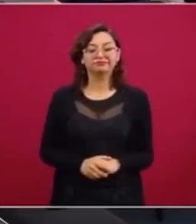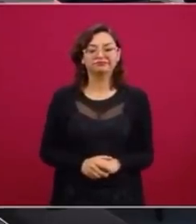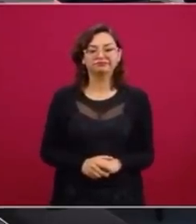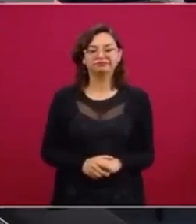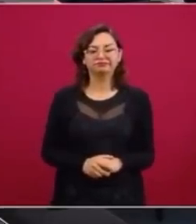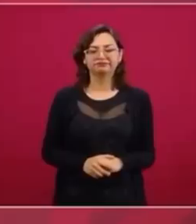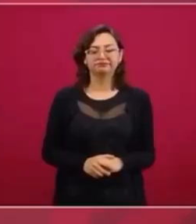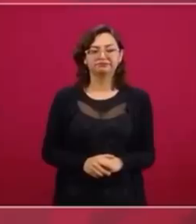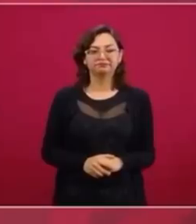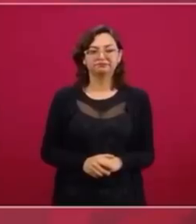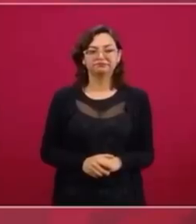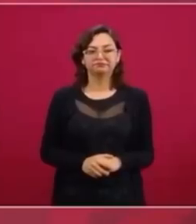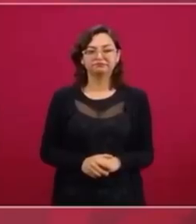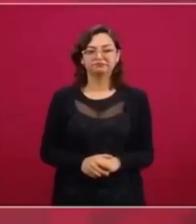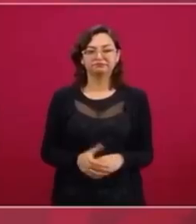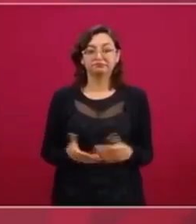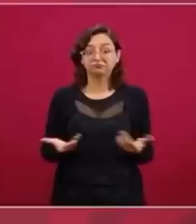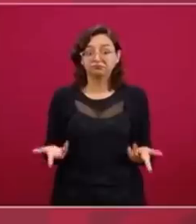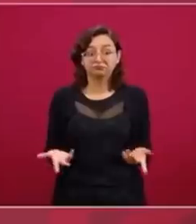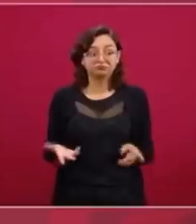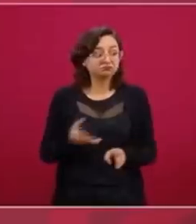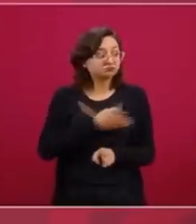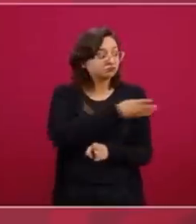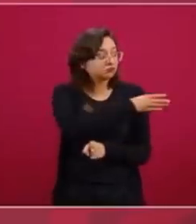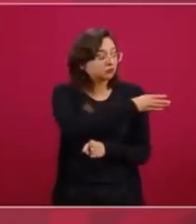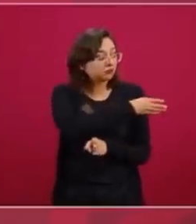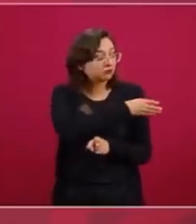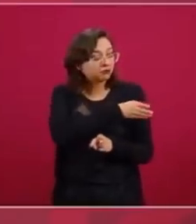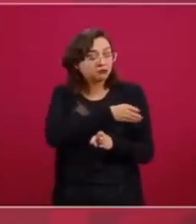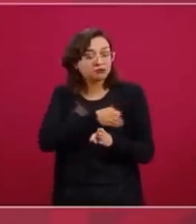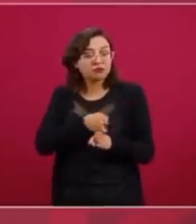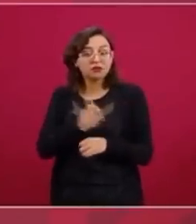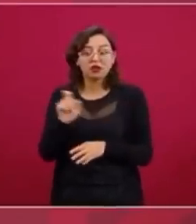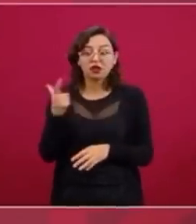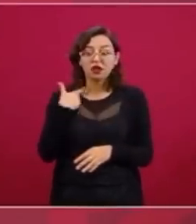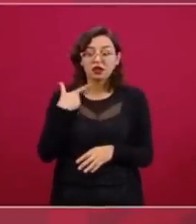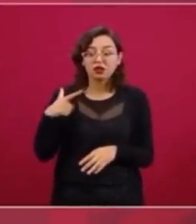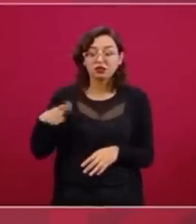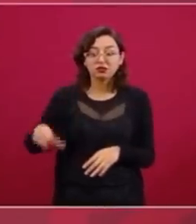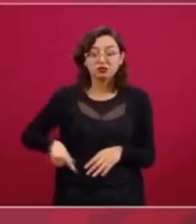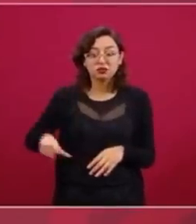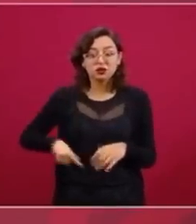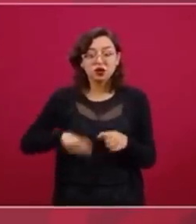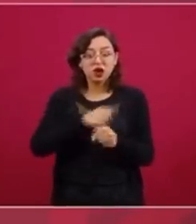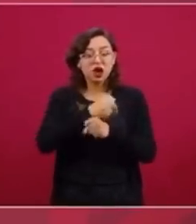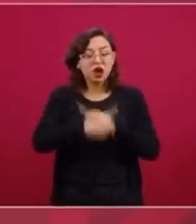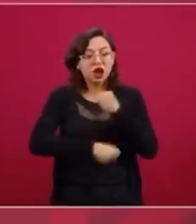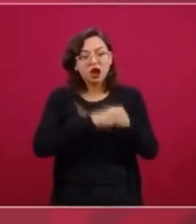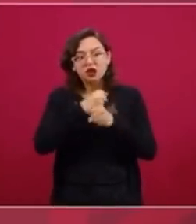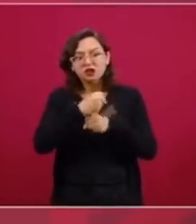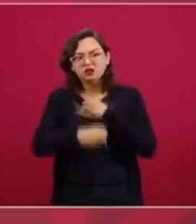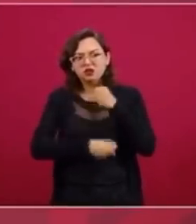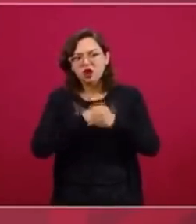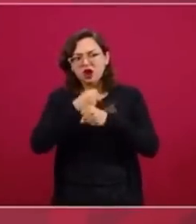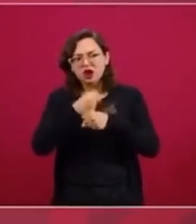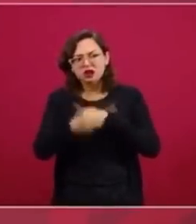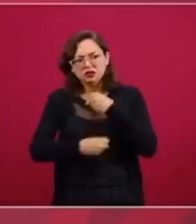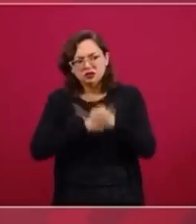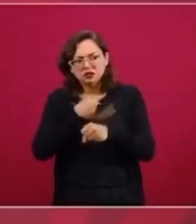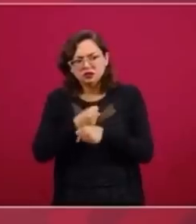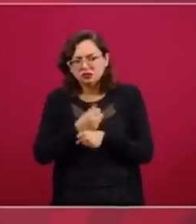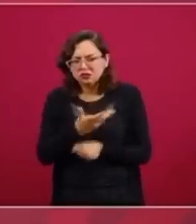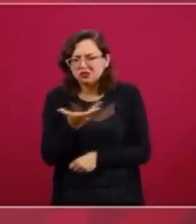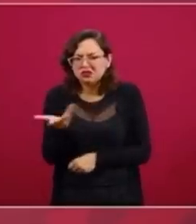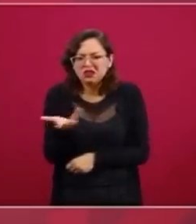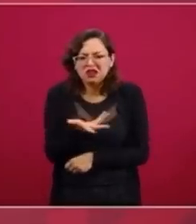¿Qué se hizo durante tanto tiempo? ¿Qué no hubo hasta una reforma